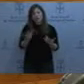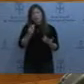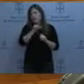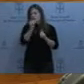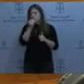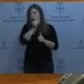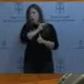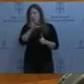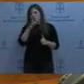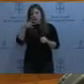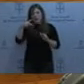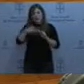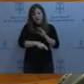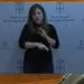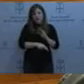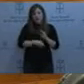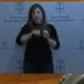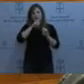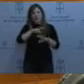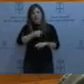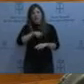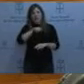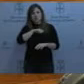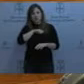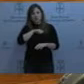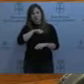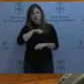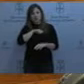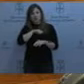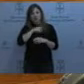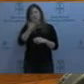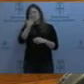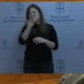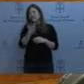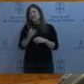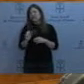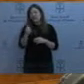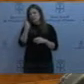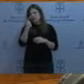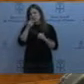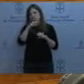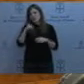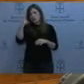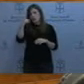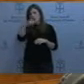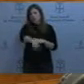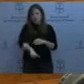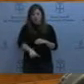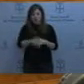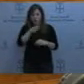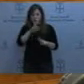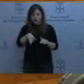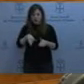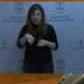para evitar que la historia de España no sea la más triste de todas las historias, porque termina mal, según aquellos